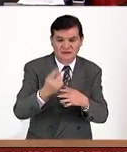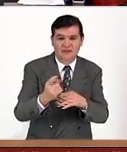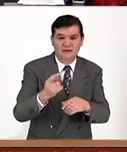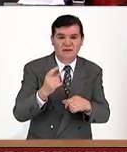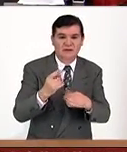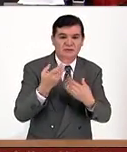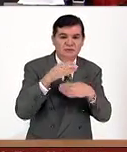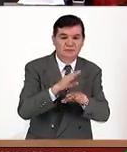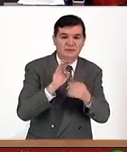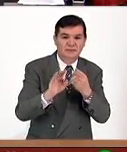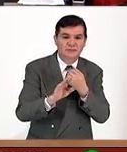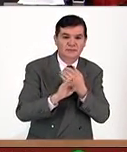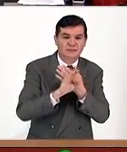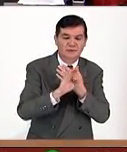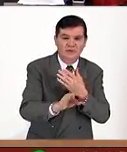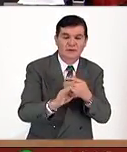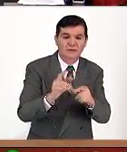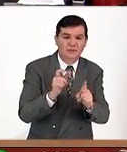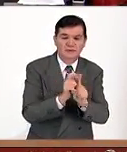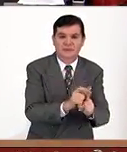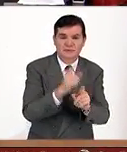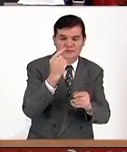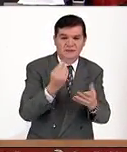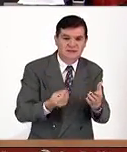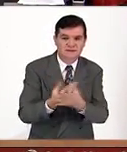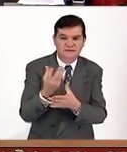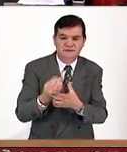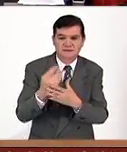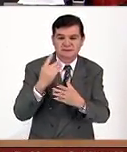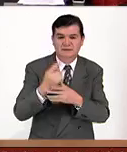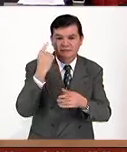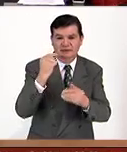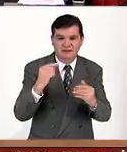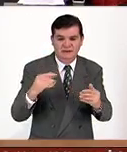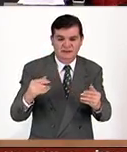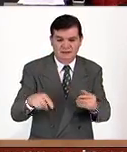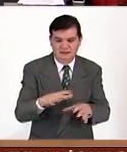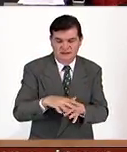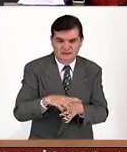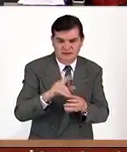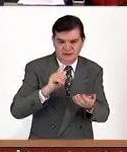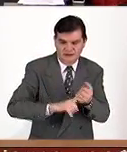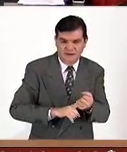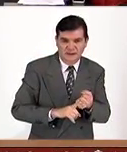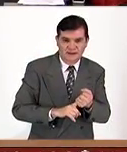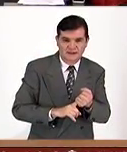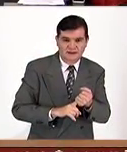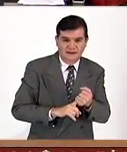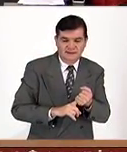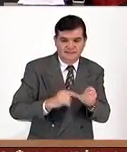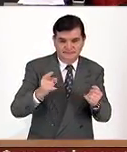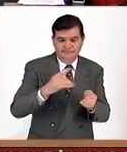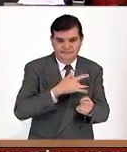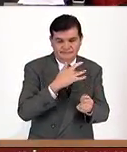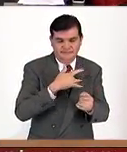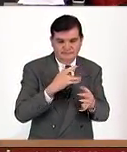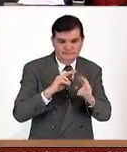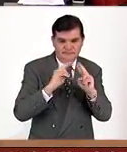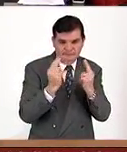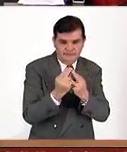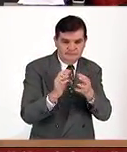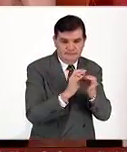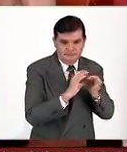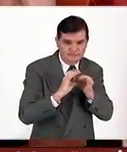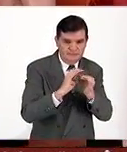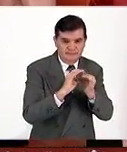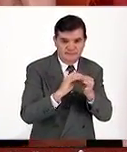sobreprotección justamente por el temor a que salgan de nuestro nido. Sí, una cosa es el sentido de unidad y otra cosa es